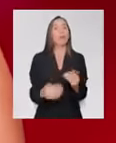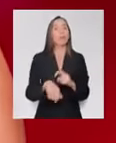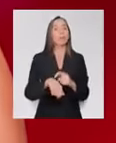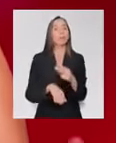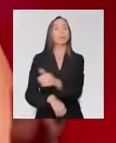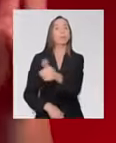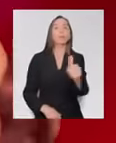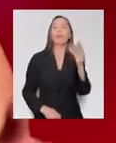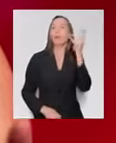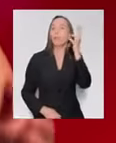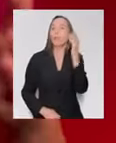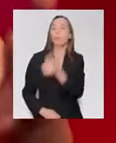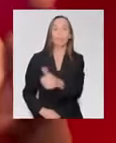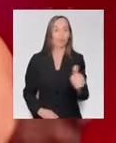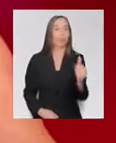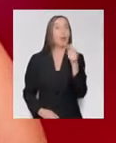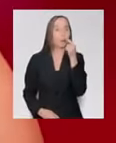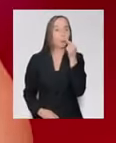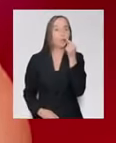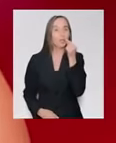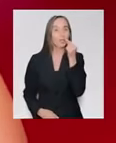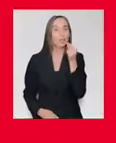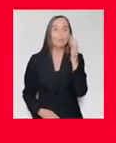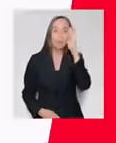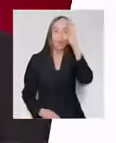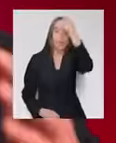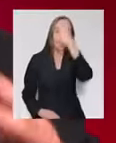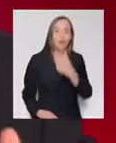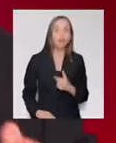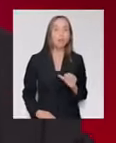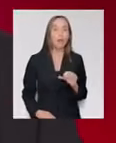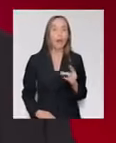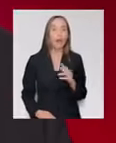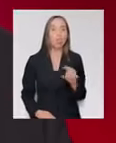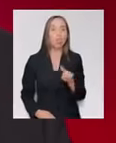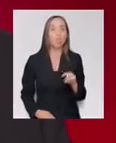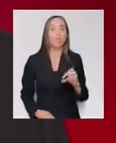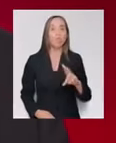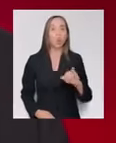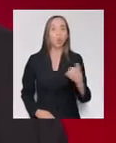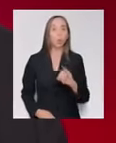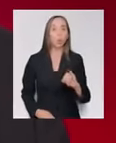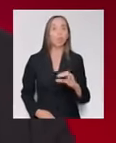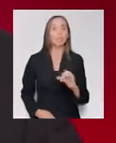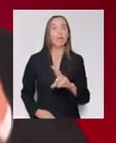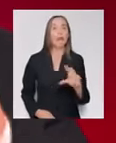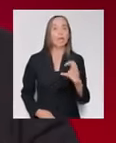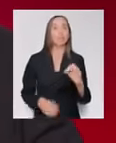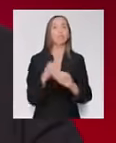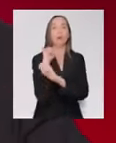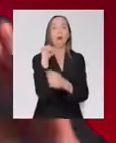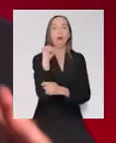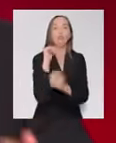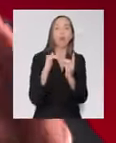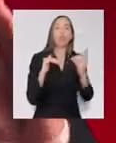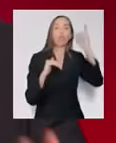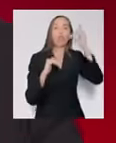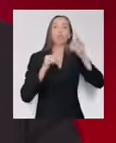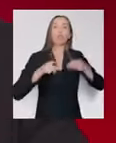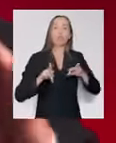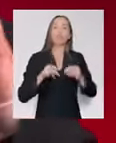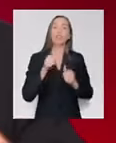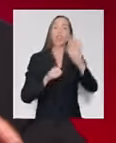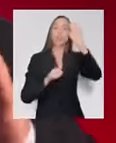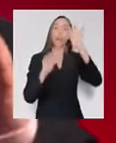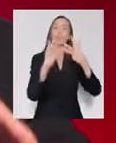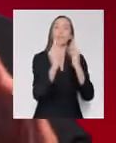Es tiempo de todas y todos. Hola, soy Andrés Cruz Carrasco, abogado, doctor en Derecho